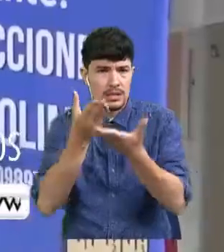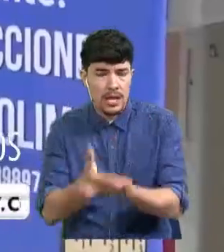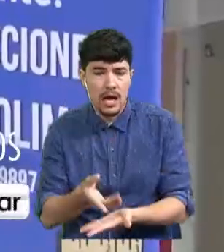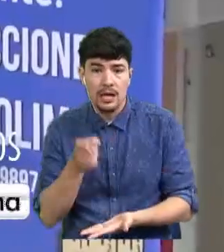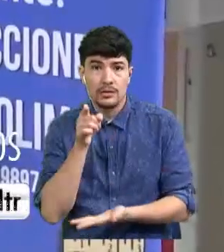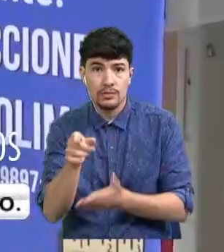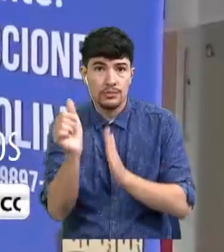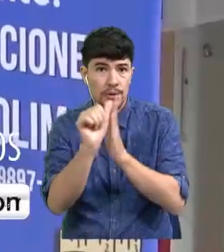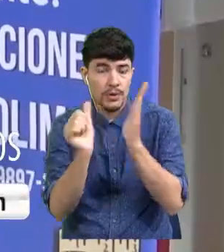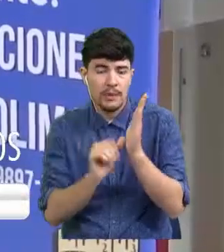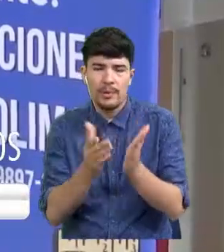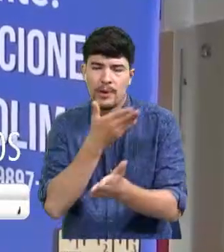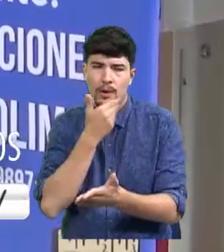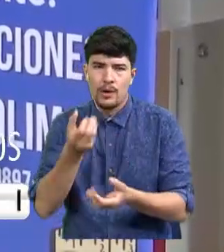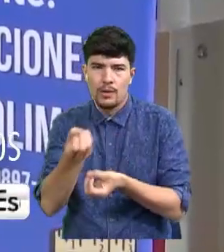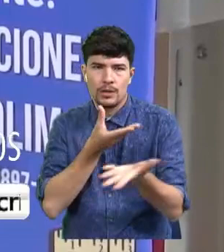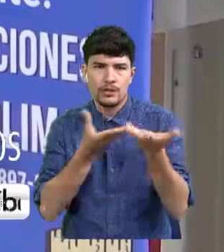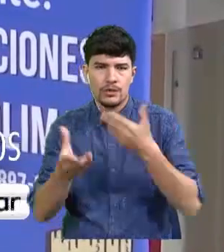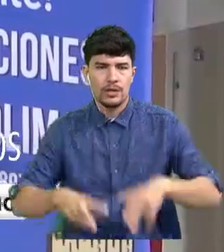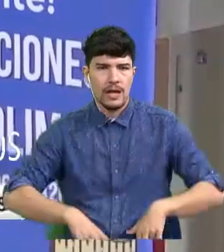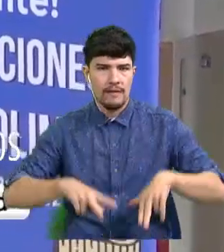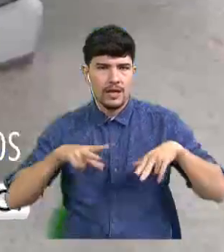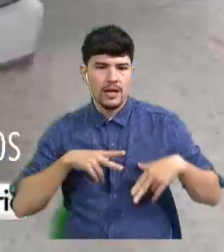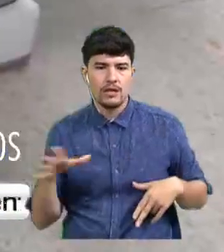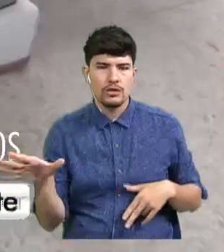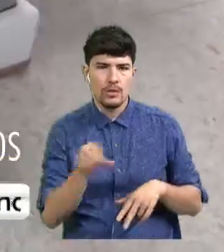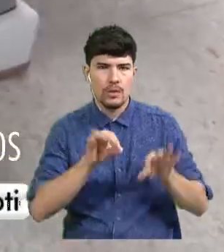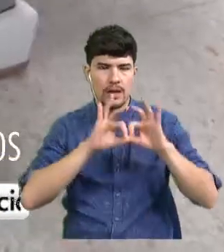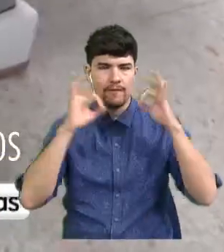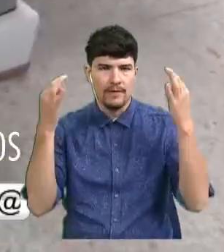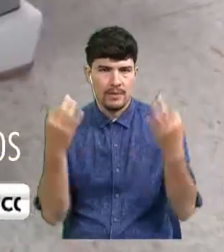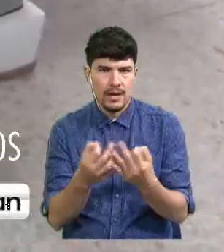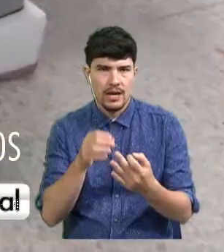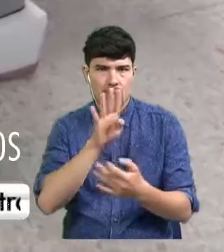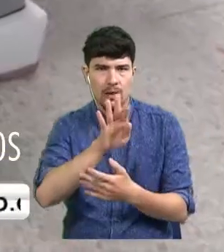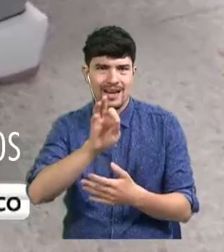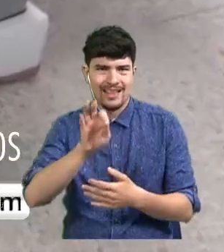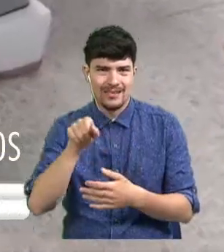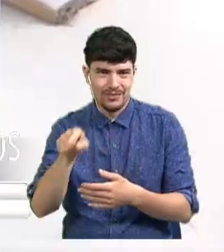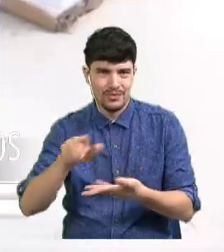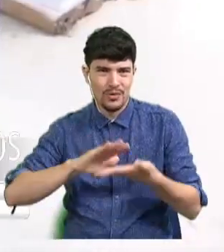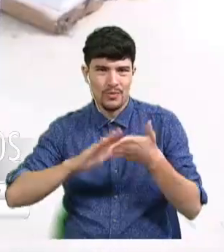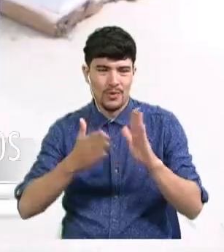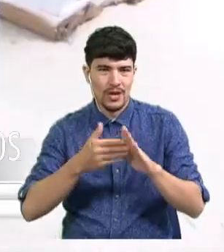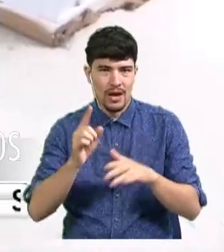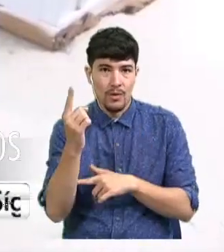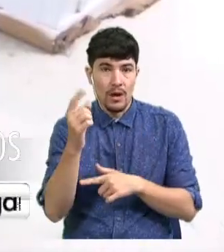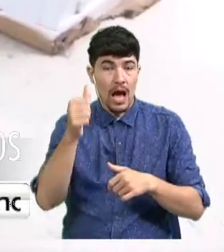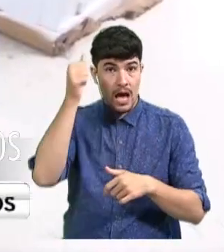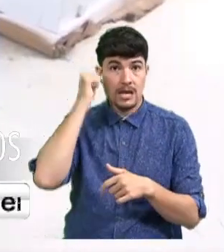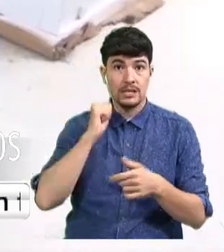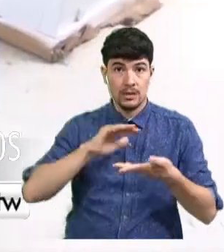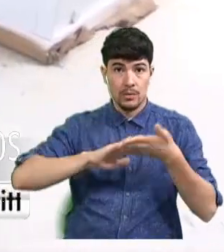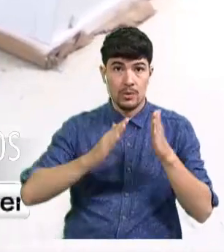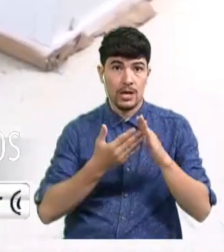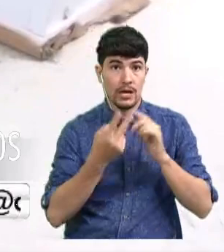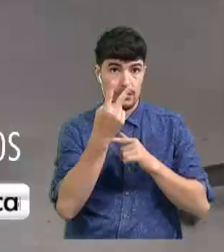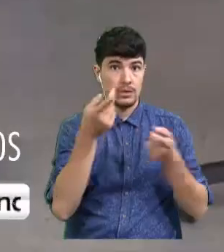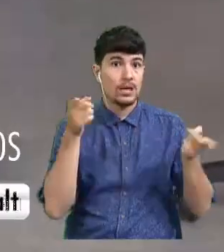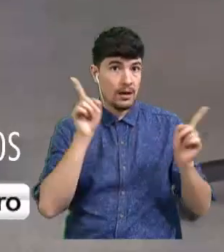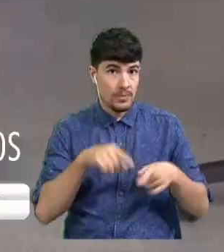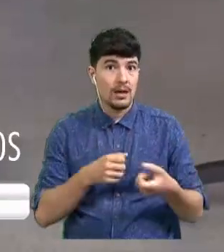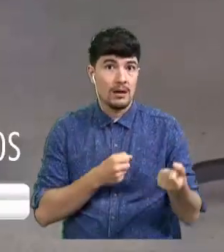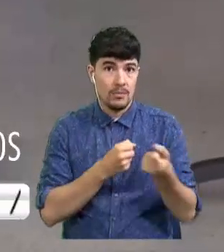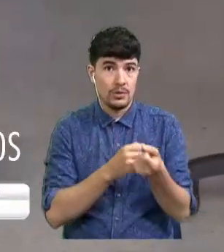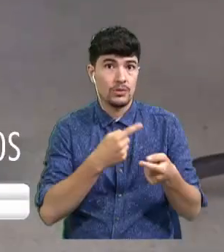que mejora las condiciones de vida de las familias beneficiadas de esas 48 en la Comuna 1. Ayer entregábamos también en la Comuna 2.